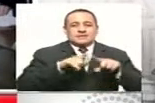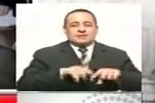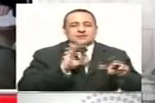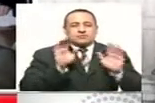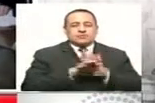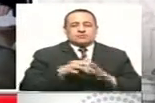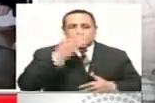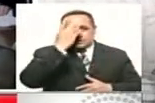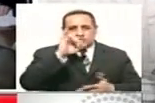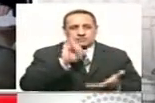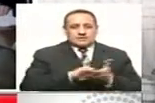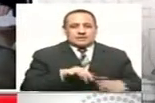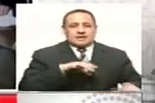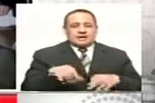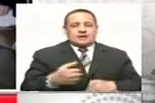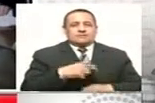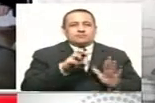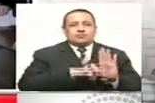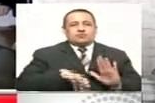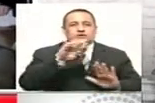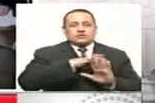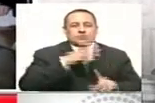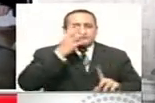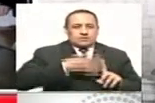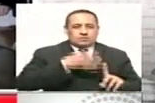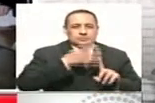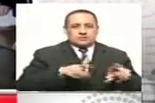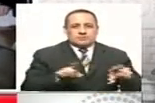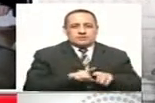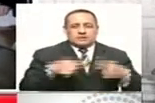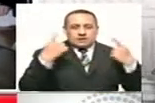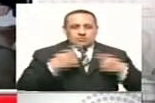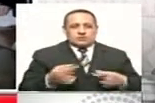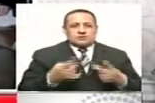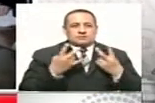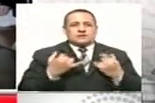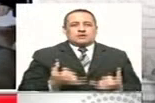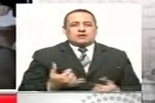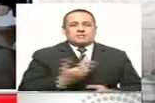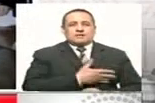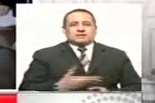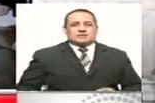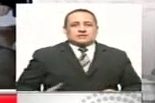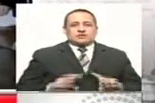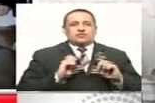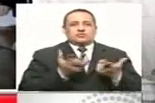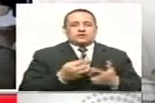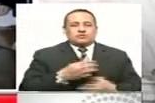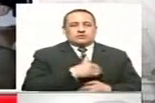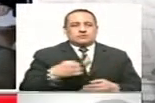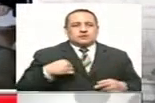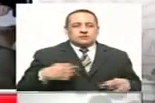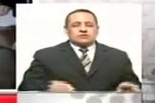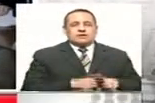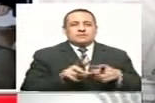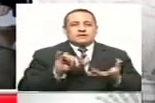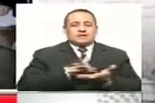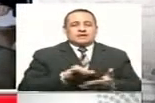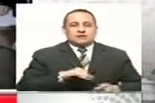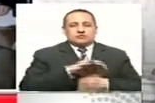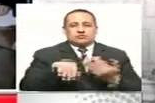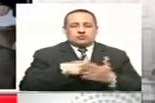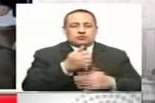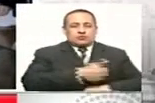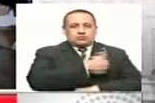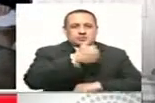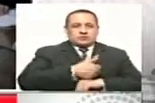de las decisiones que haga el proyecto CORA de la evaluación en coordinación con la Presidencia del Consejo de Ministros y también con las